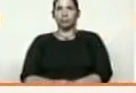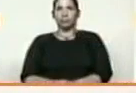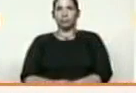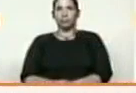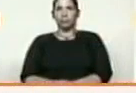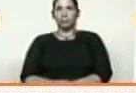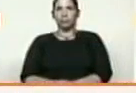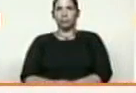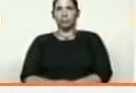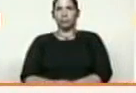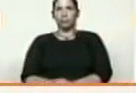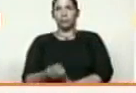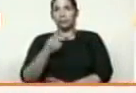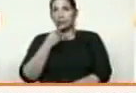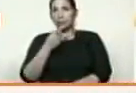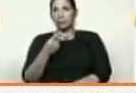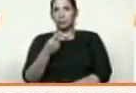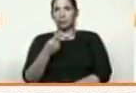Dicen